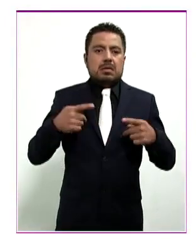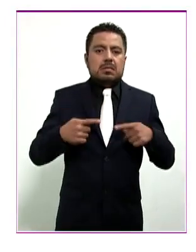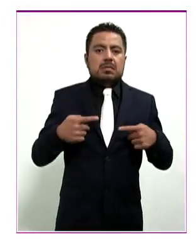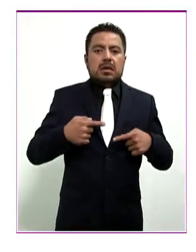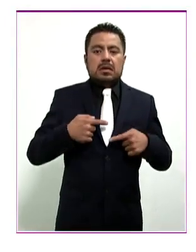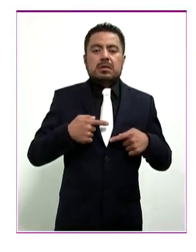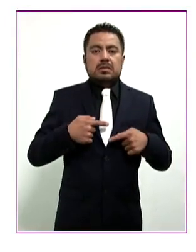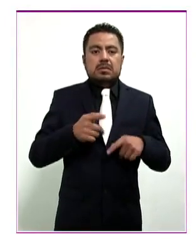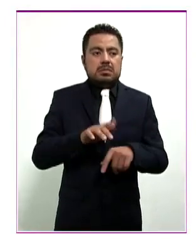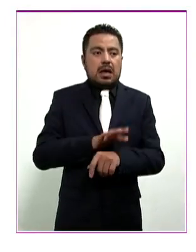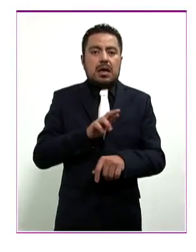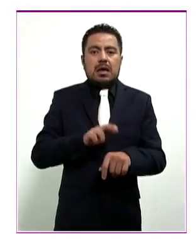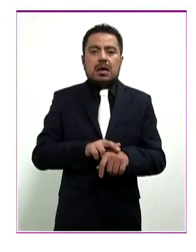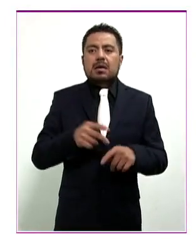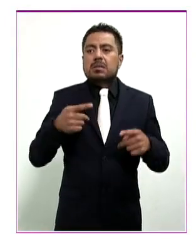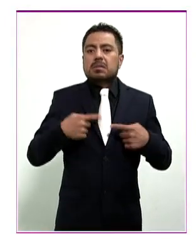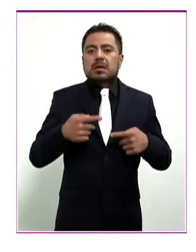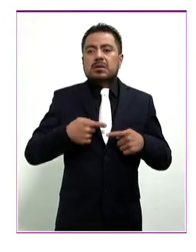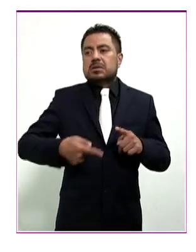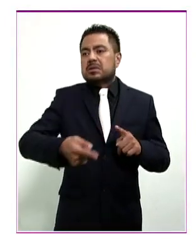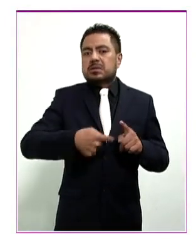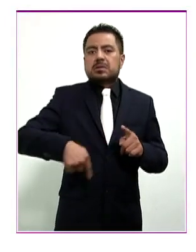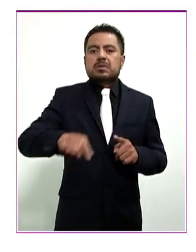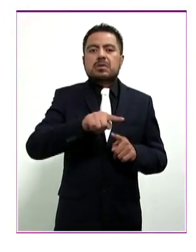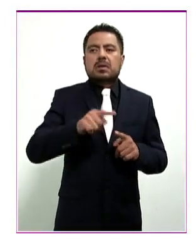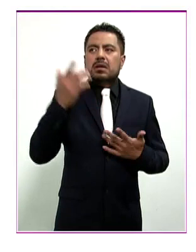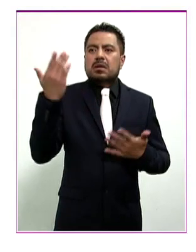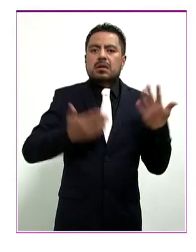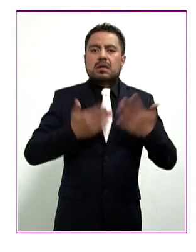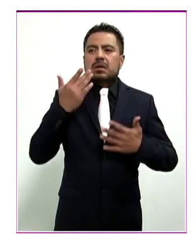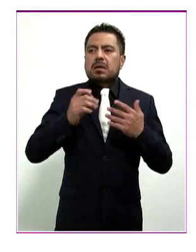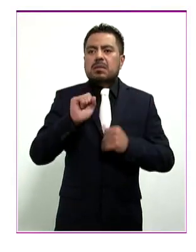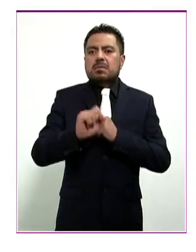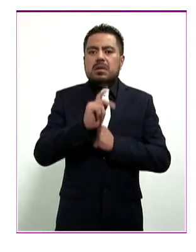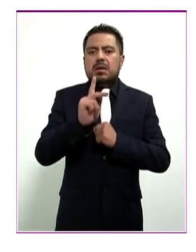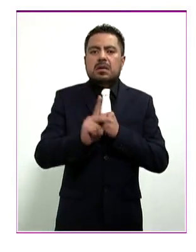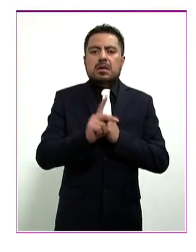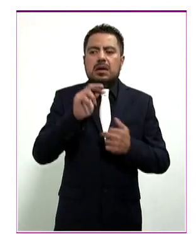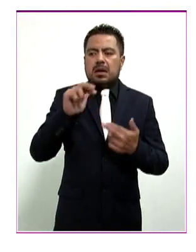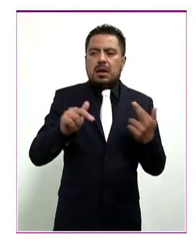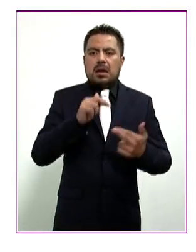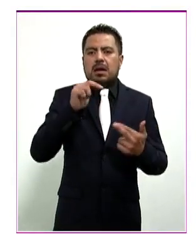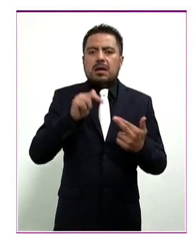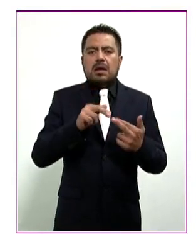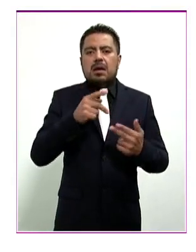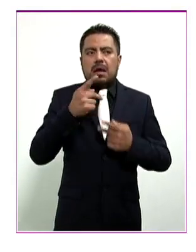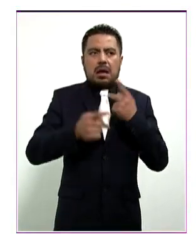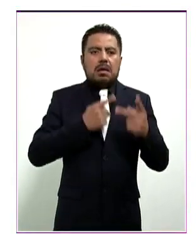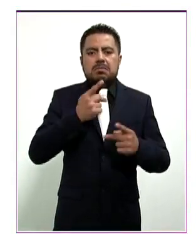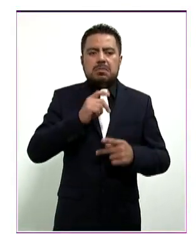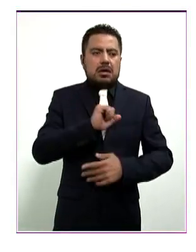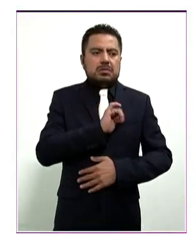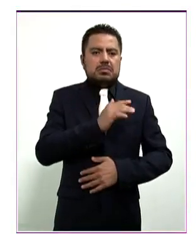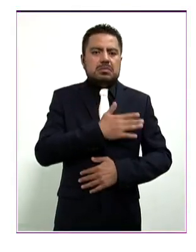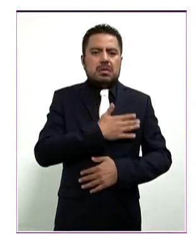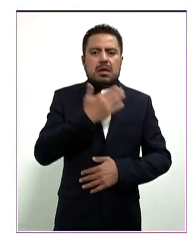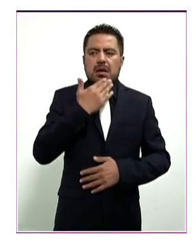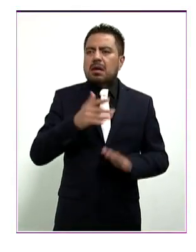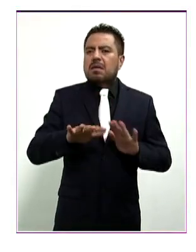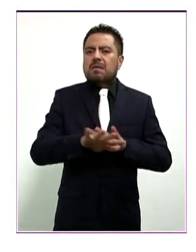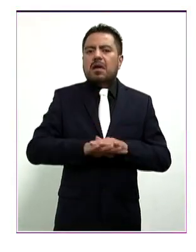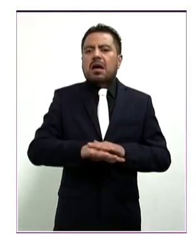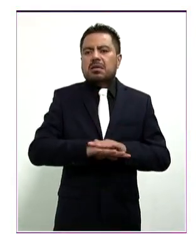mayoría, son personas que vienen de países de la región que hablan español. Y